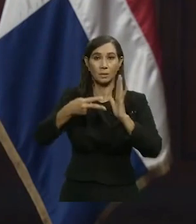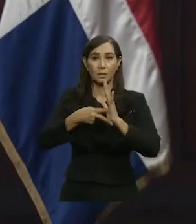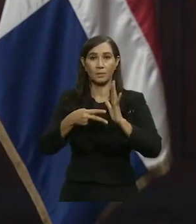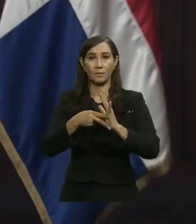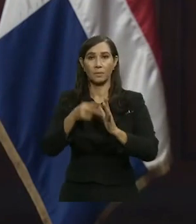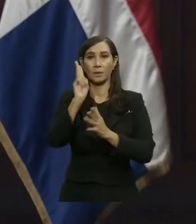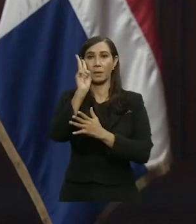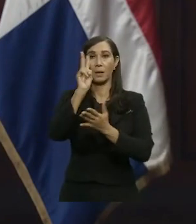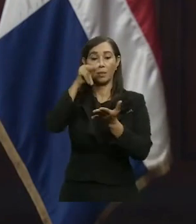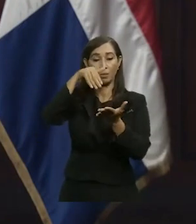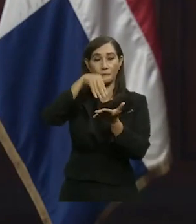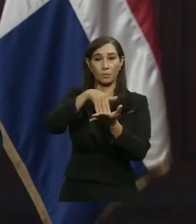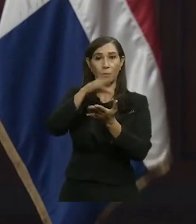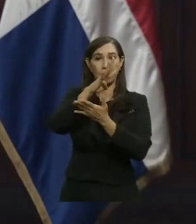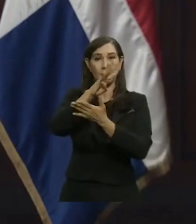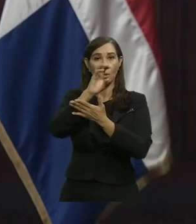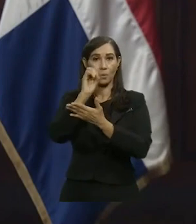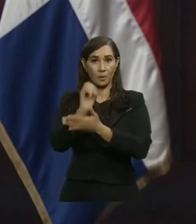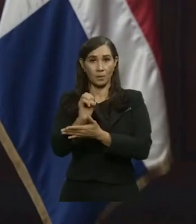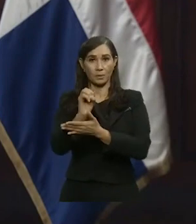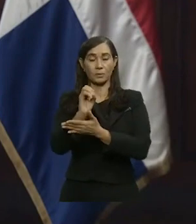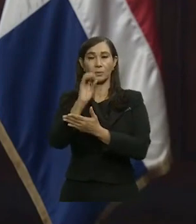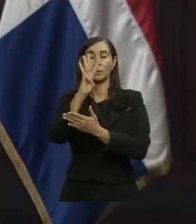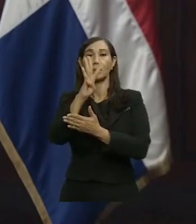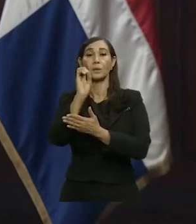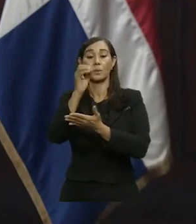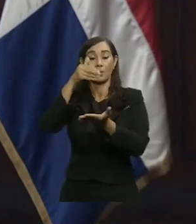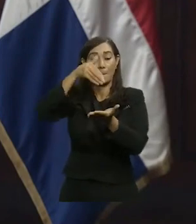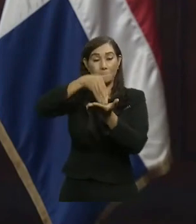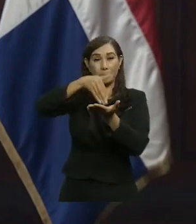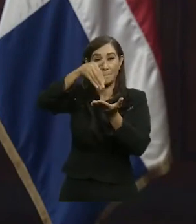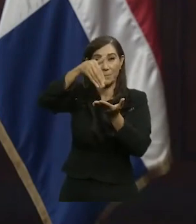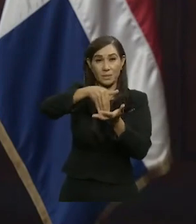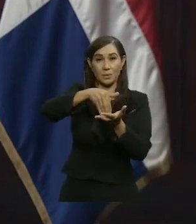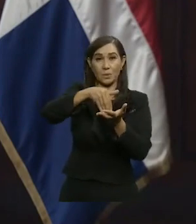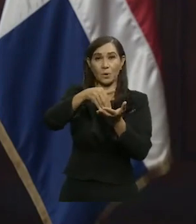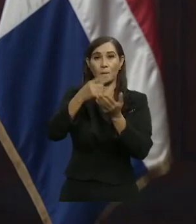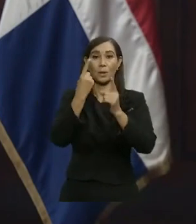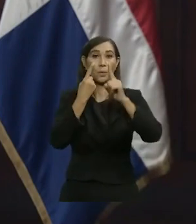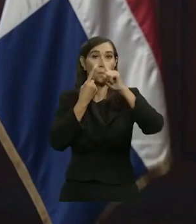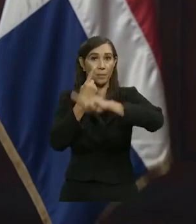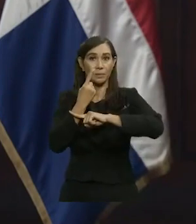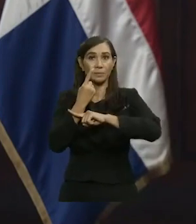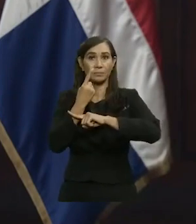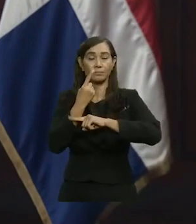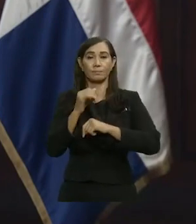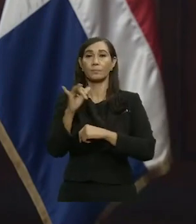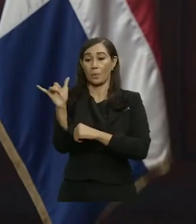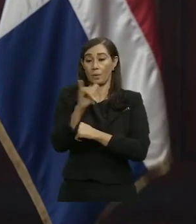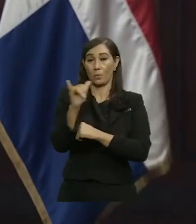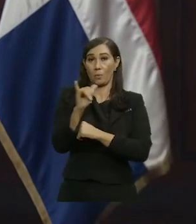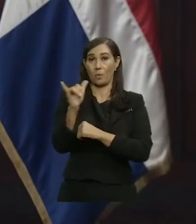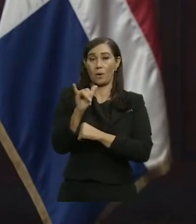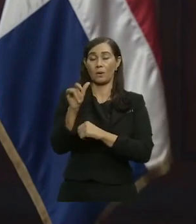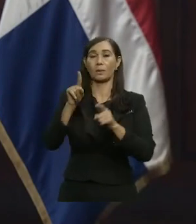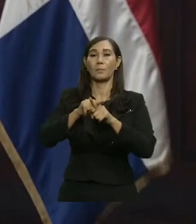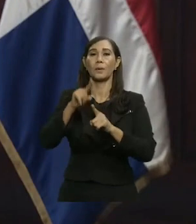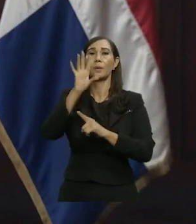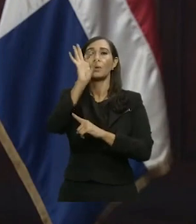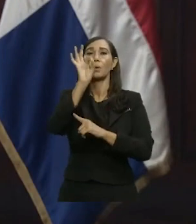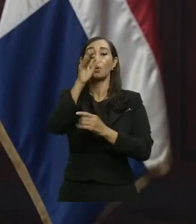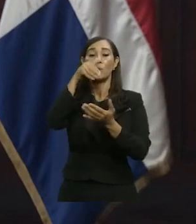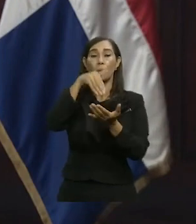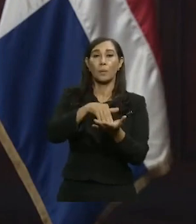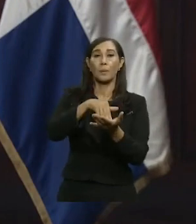entre 2.400 y 4.000 millones de pesos mensuales, o lo que es lo mismo, entre unos